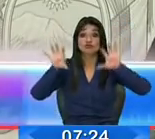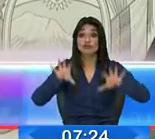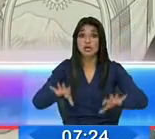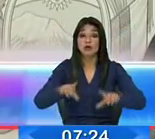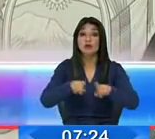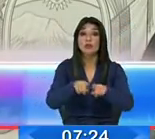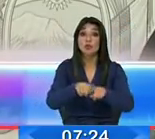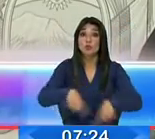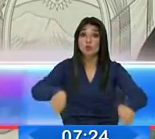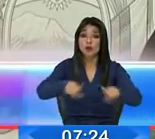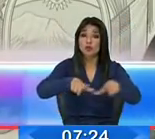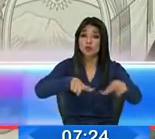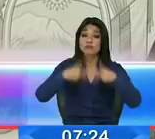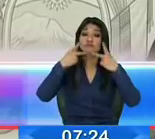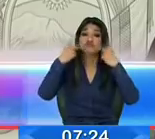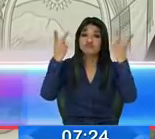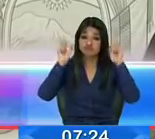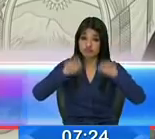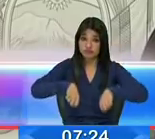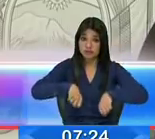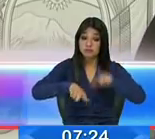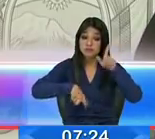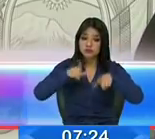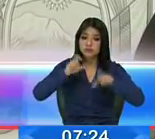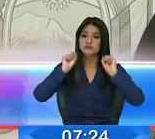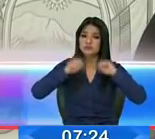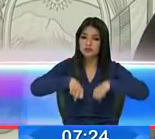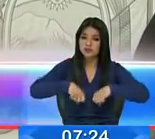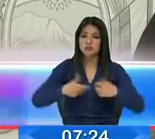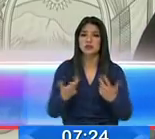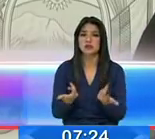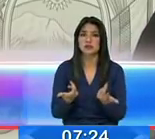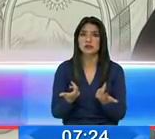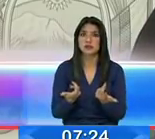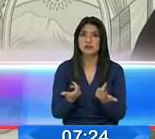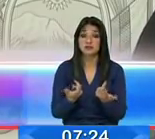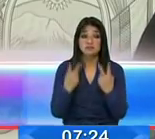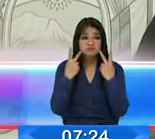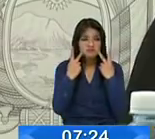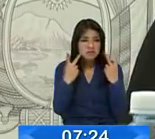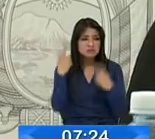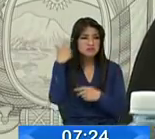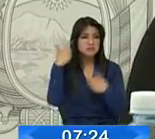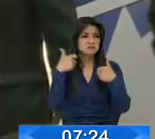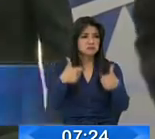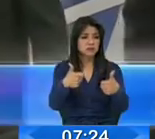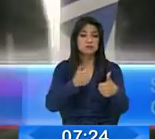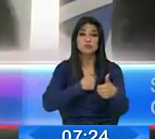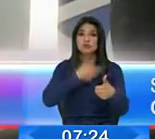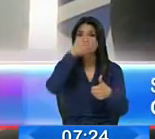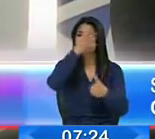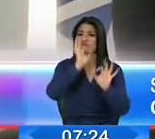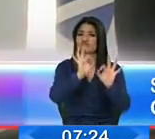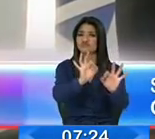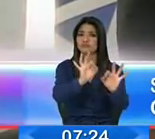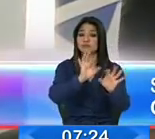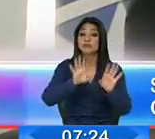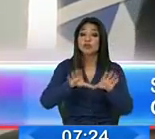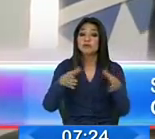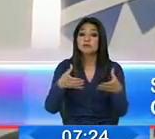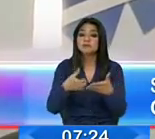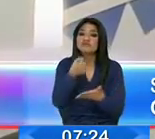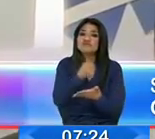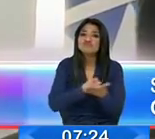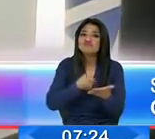este, que son lugares públicos donde la gente puede entender y reflexionar sobre su patrimonio. La Comisión de Lucha contra el